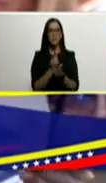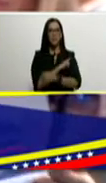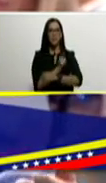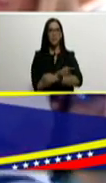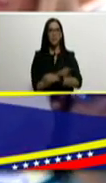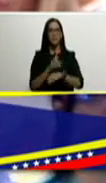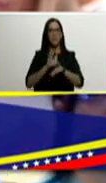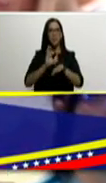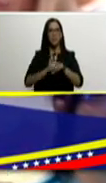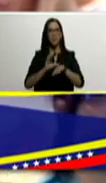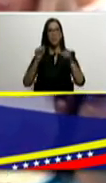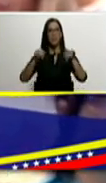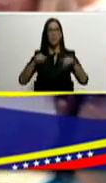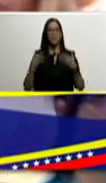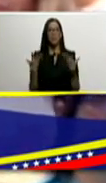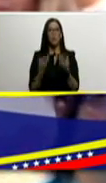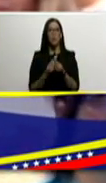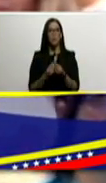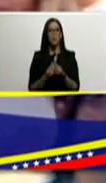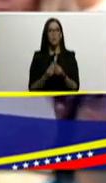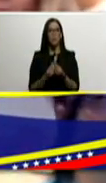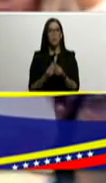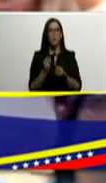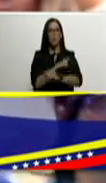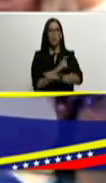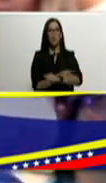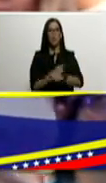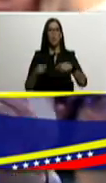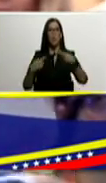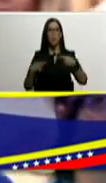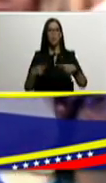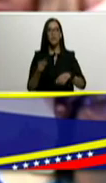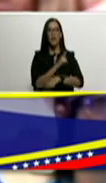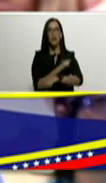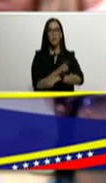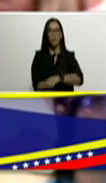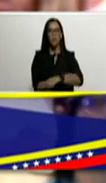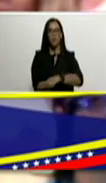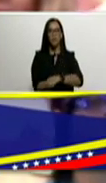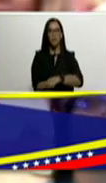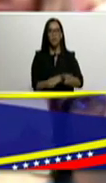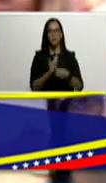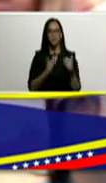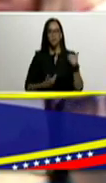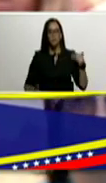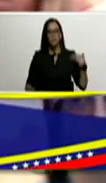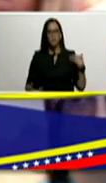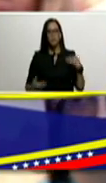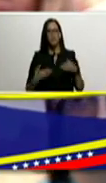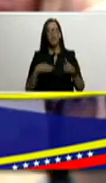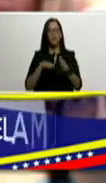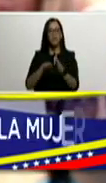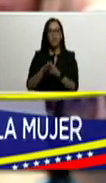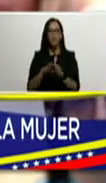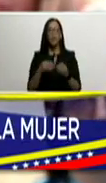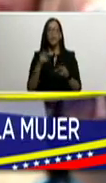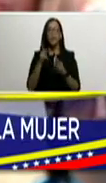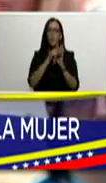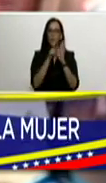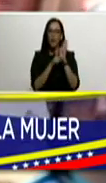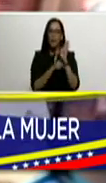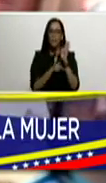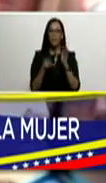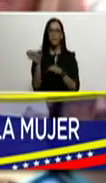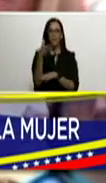ciudadano y aquí estamos junto con el poder popular y el poder ejecutivo adelantando un programa que va a